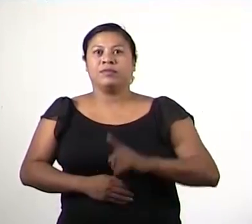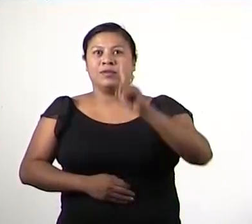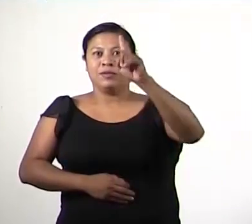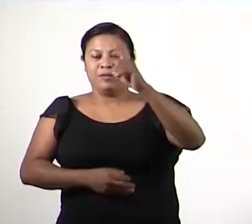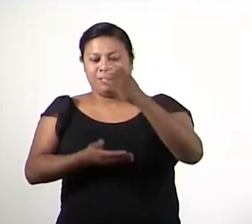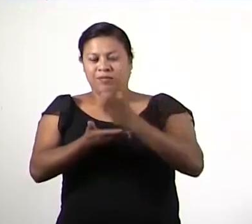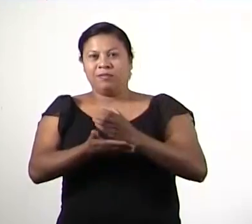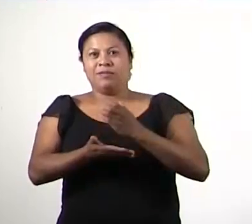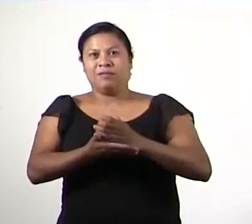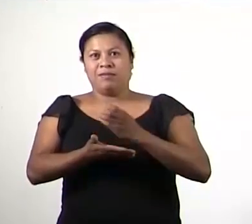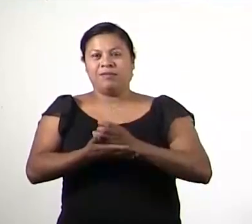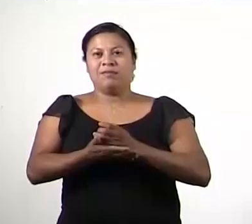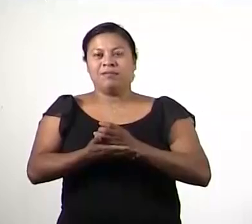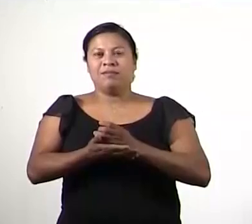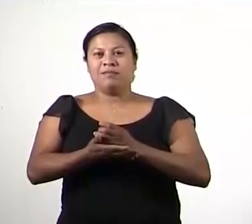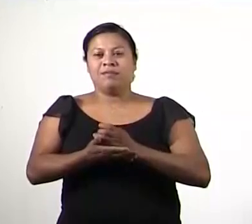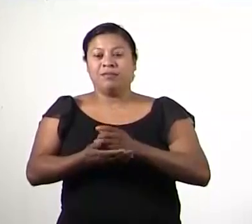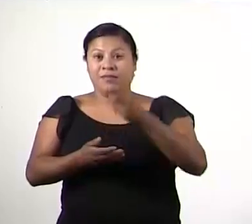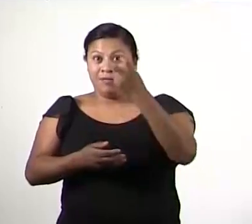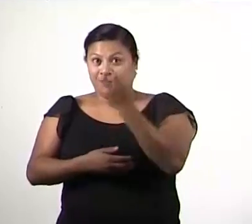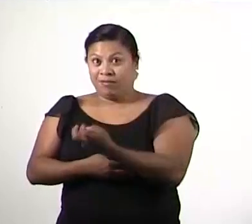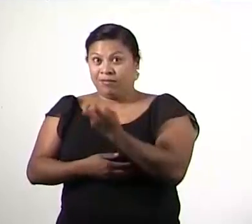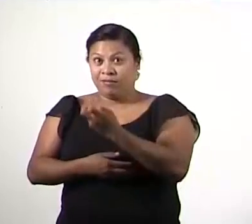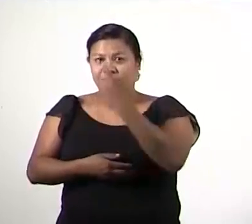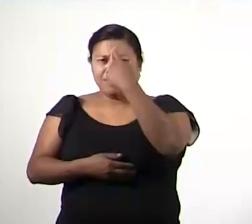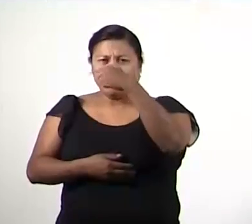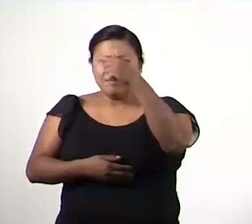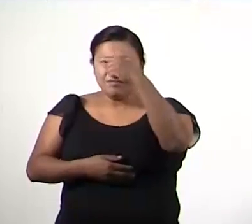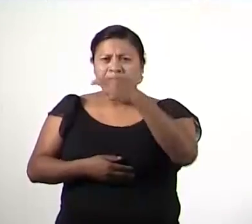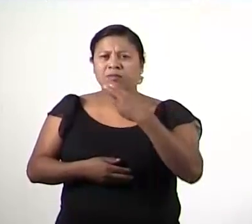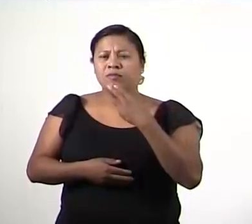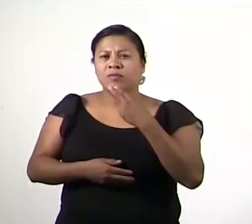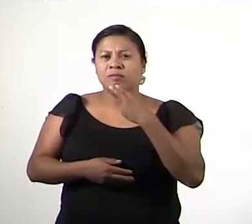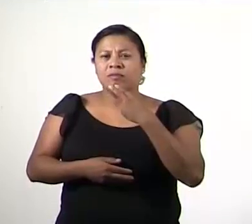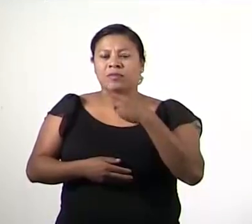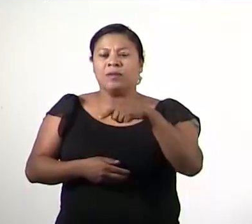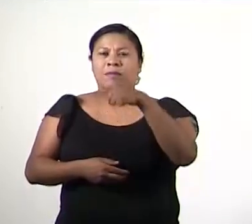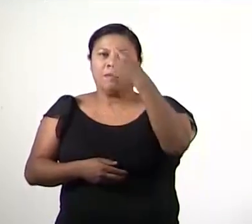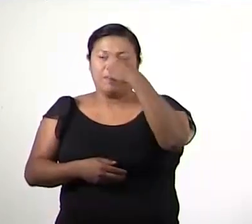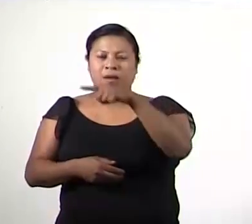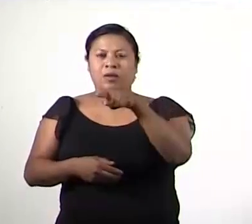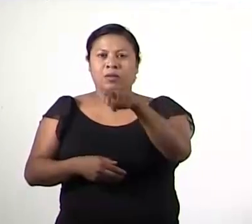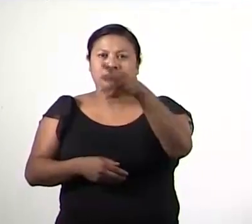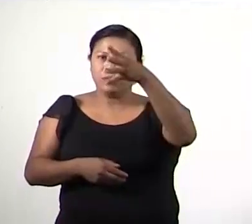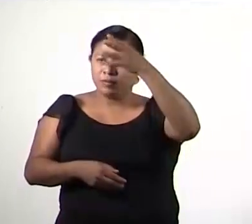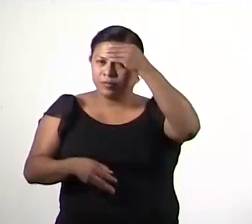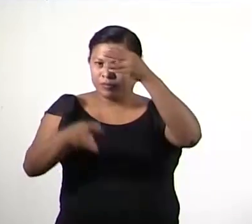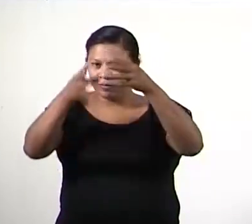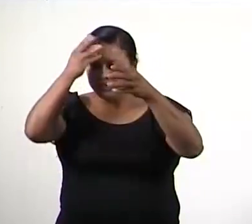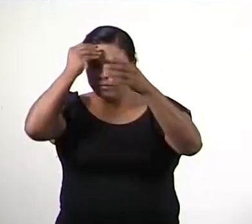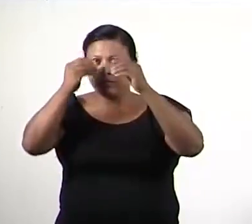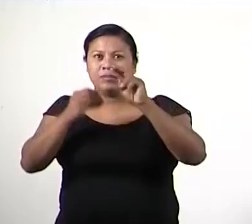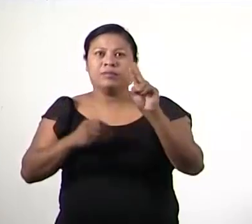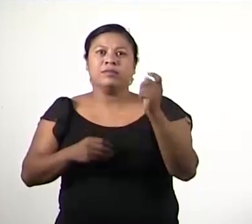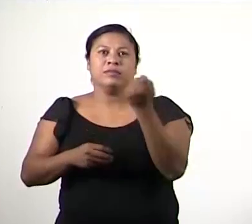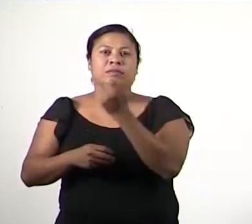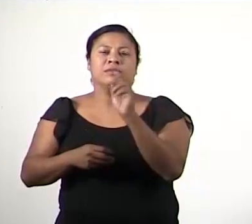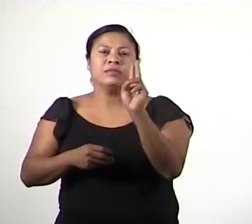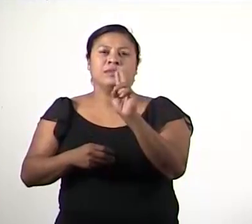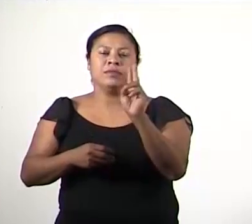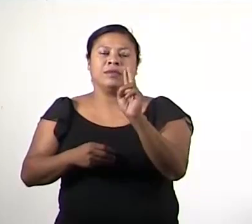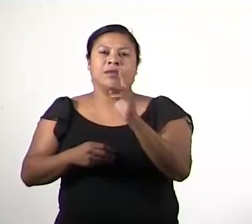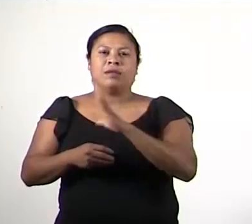y una libreta, las cuales son materiales que te van a servir para que si hay alguna